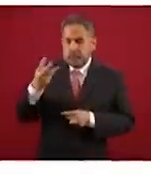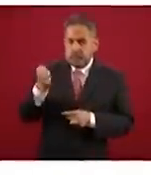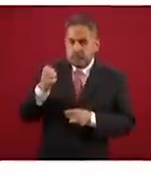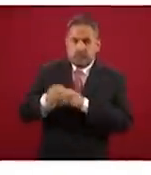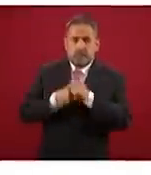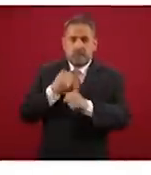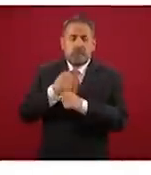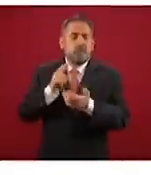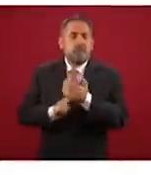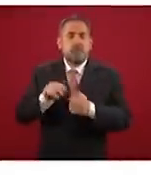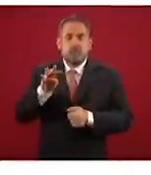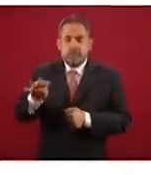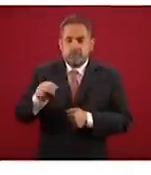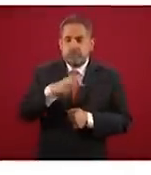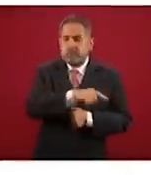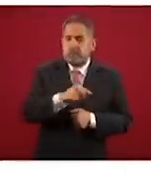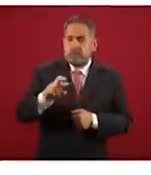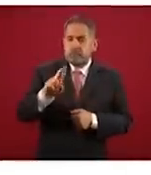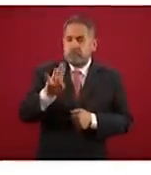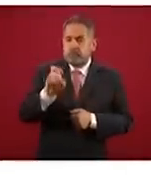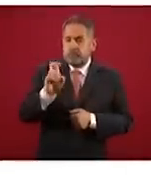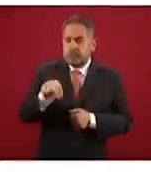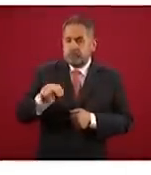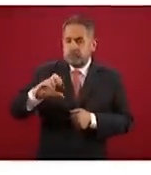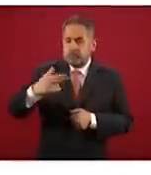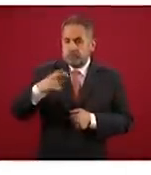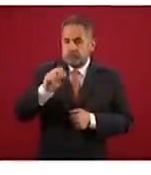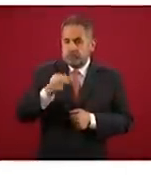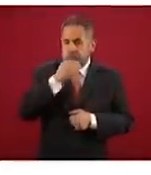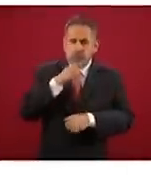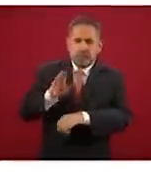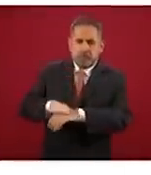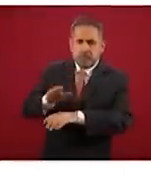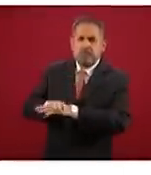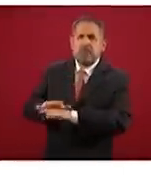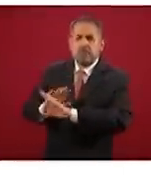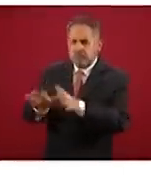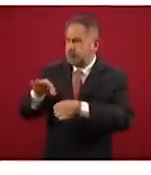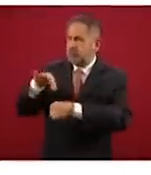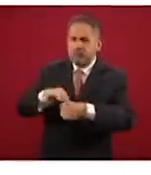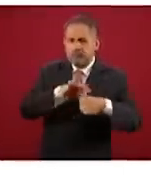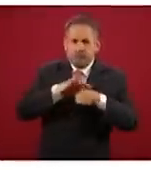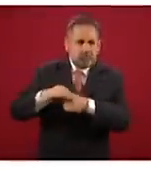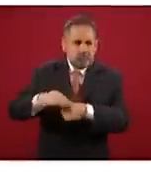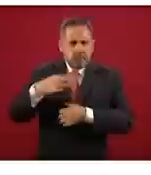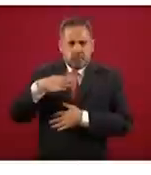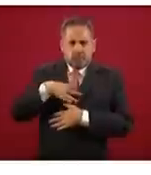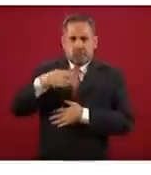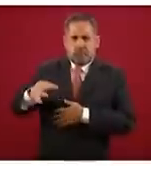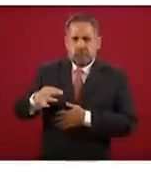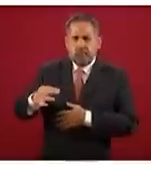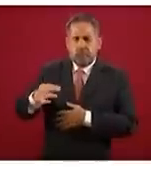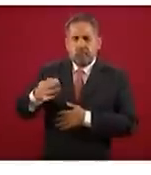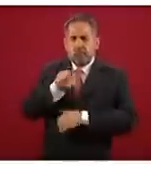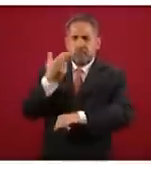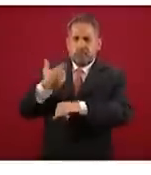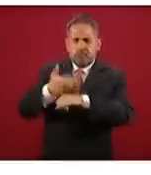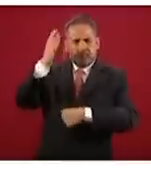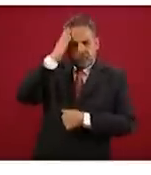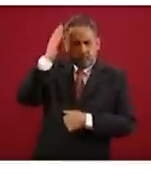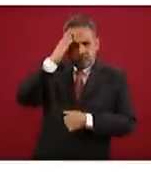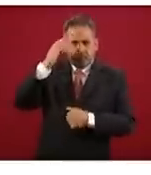de 2019, Rubén Choreño señala haber sido electo como secretario general en